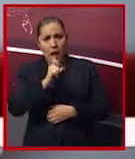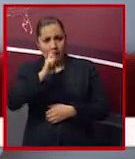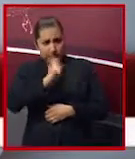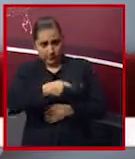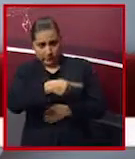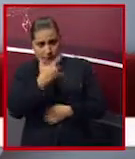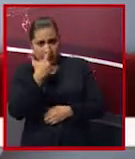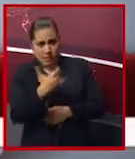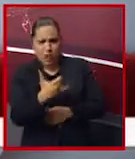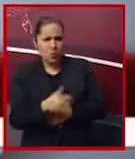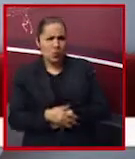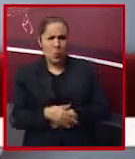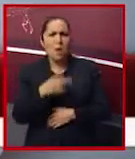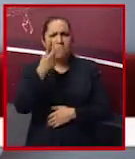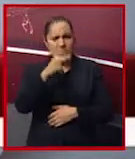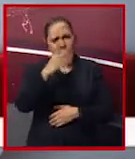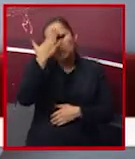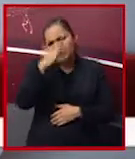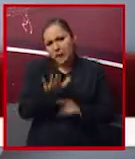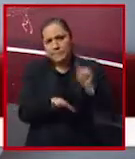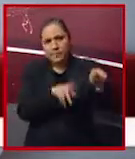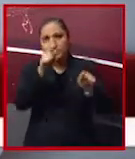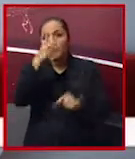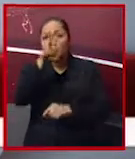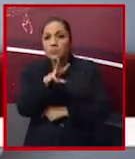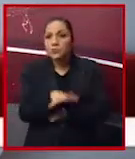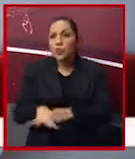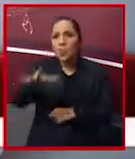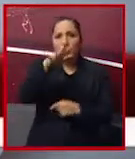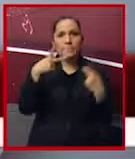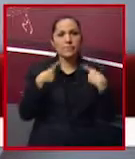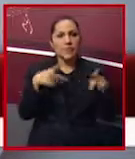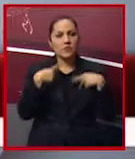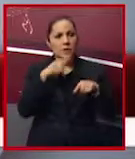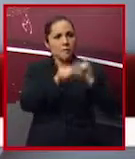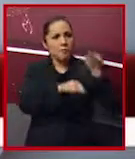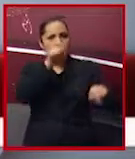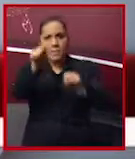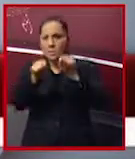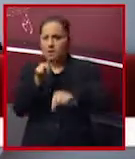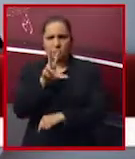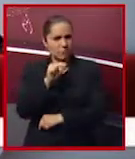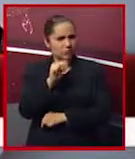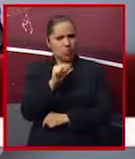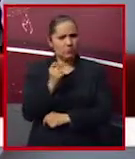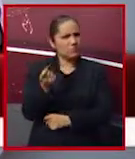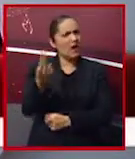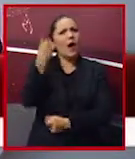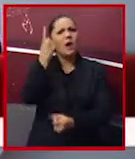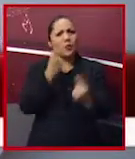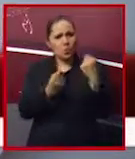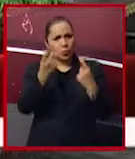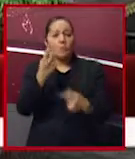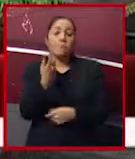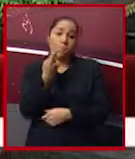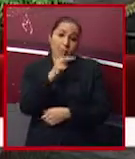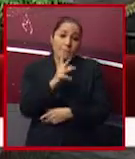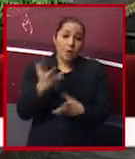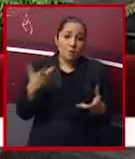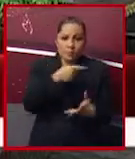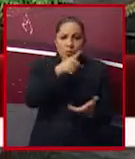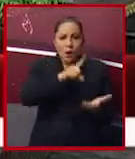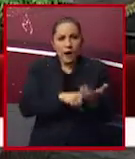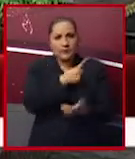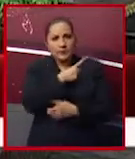general no es muy frecuente. Se considera que entre 1 y 4 casos por 100,000 habitantes. Tampoco es rara. Y fue